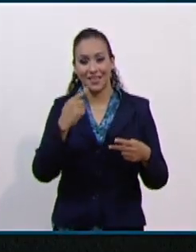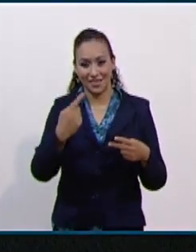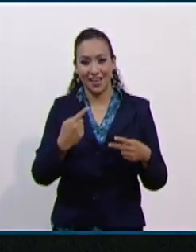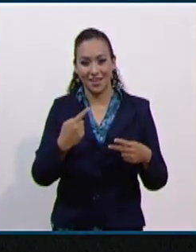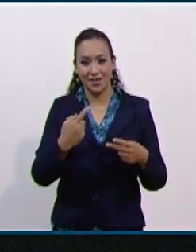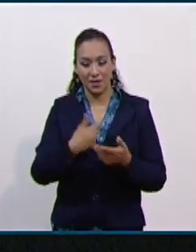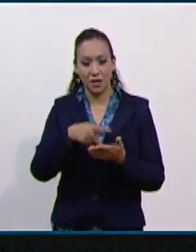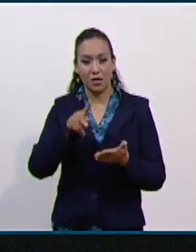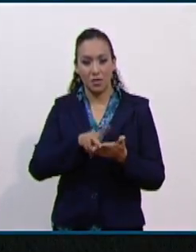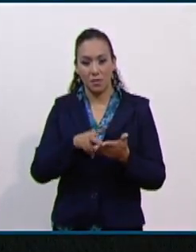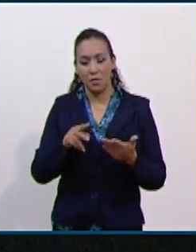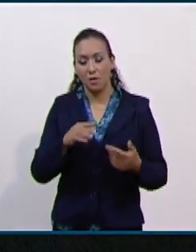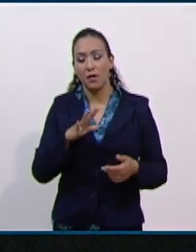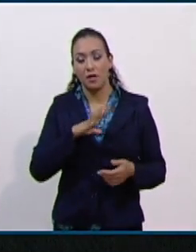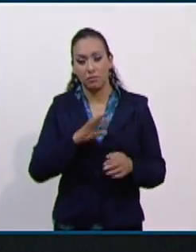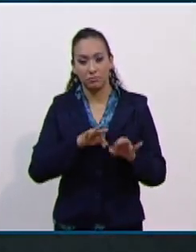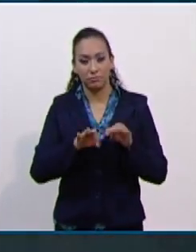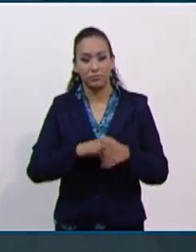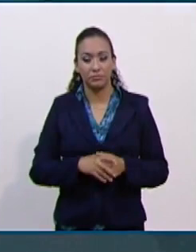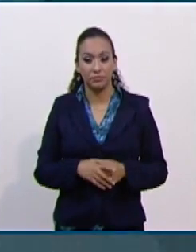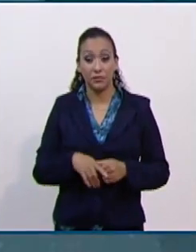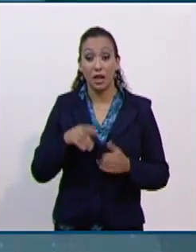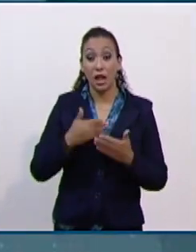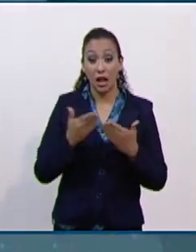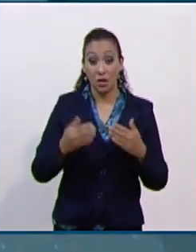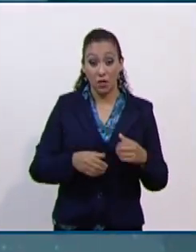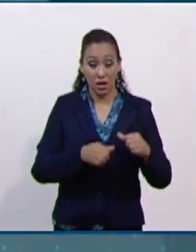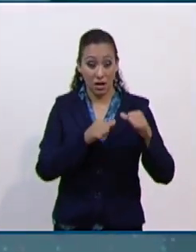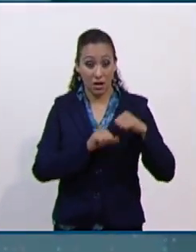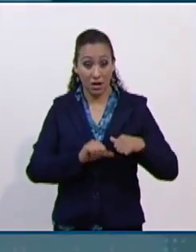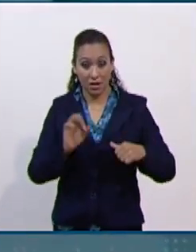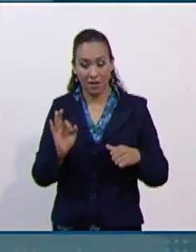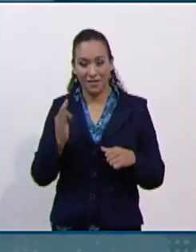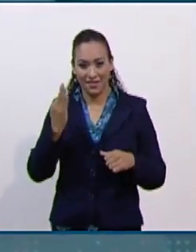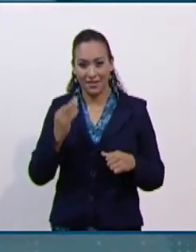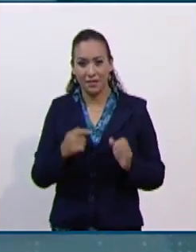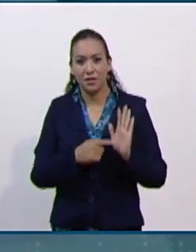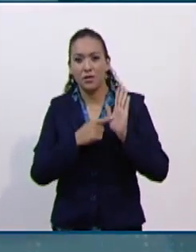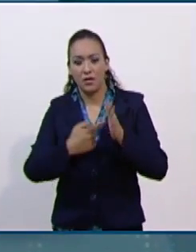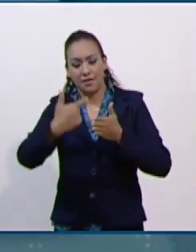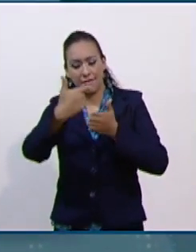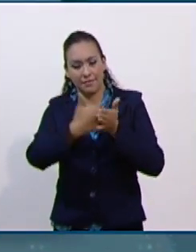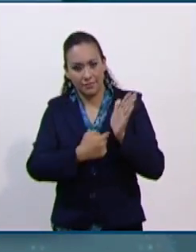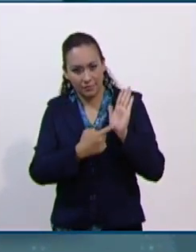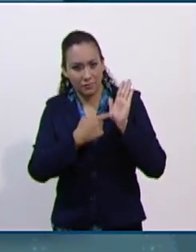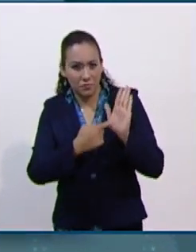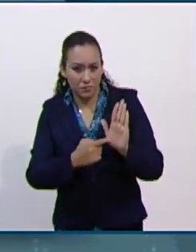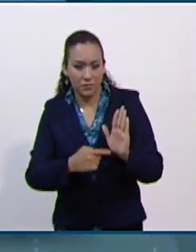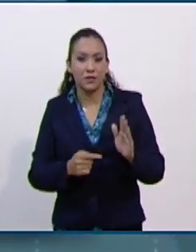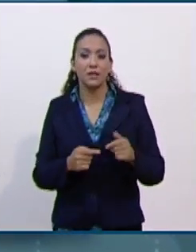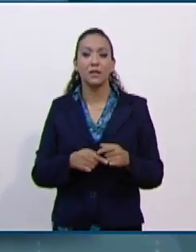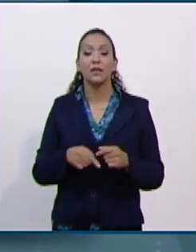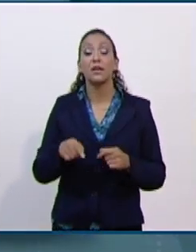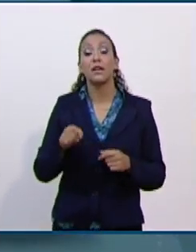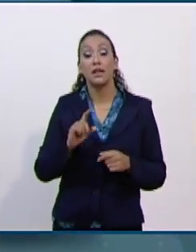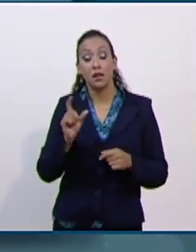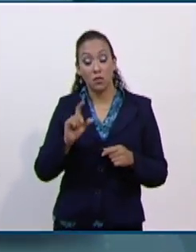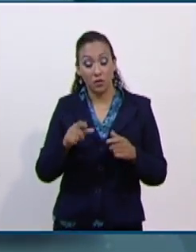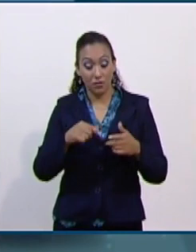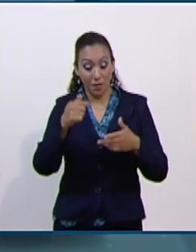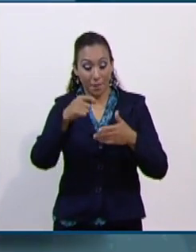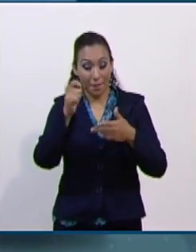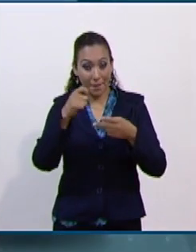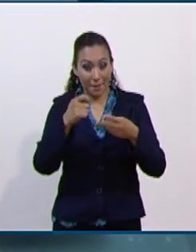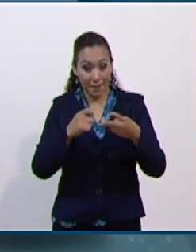dos casos, el Consejo de la Judicatura Federal emitirá los nombramientos respectivos y, previo a su adscripción, deberán concluir totalmente